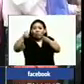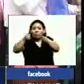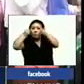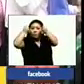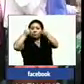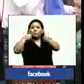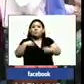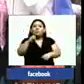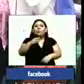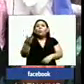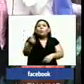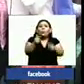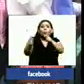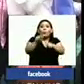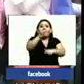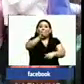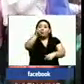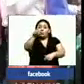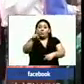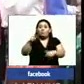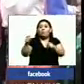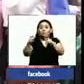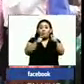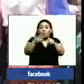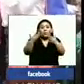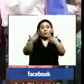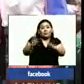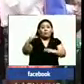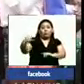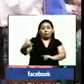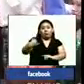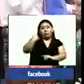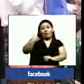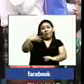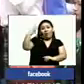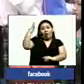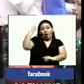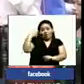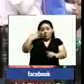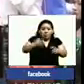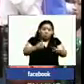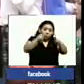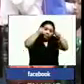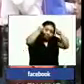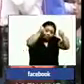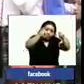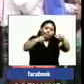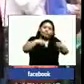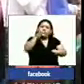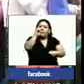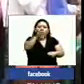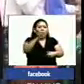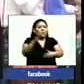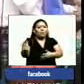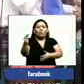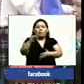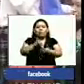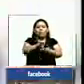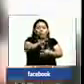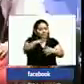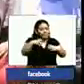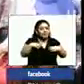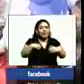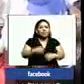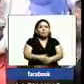Evelyn tiene 21 años de edad. Luego de sufrir violaciones y ser encarcelada, asegura que retomará su vida.